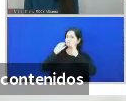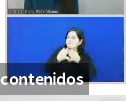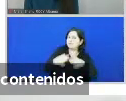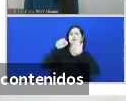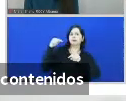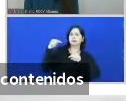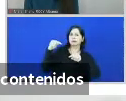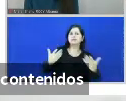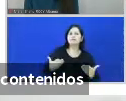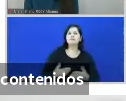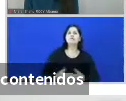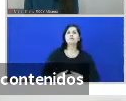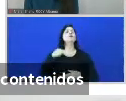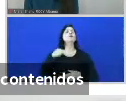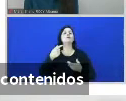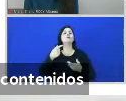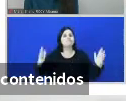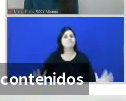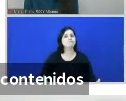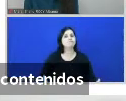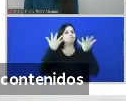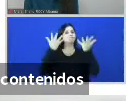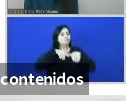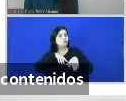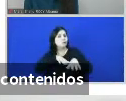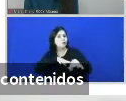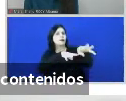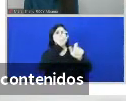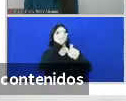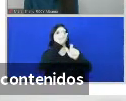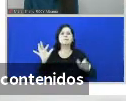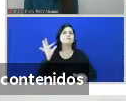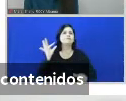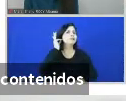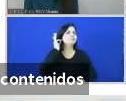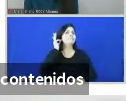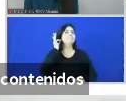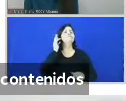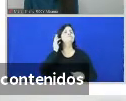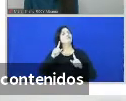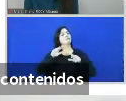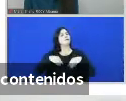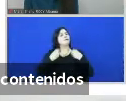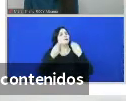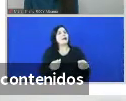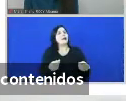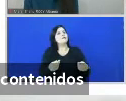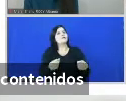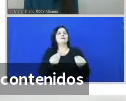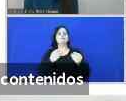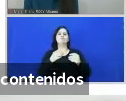el movimiento de mujeres deje de ser esta visión elitista de las